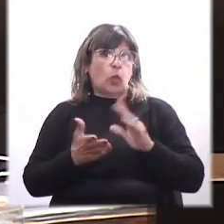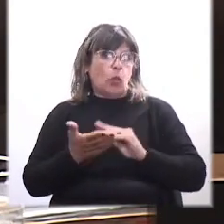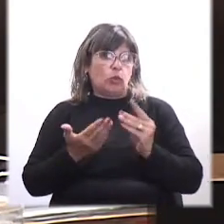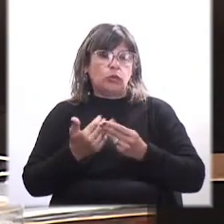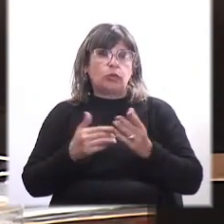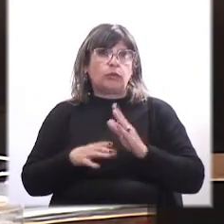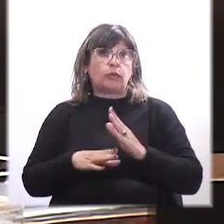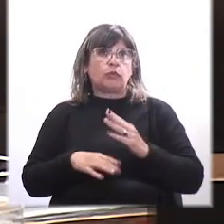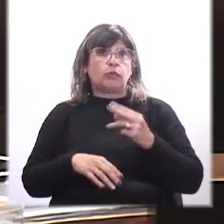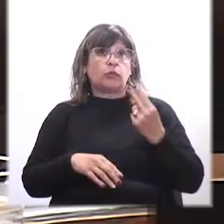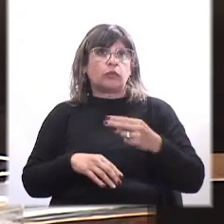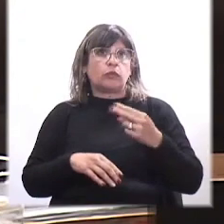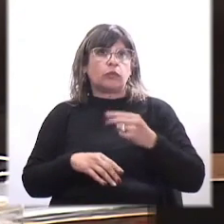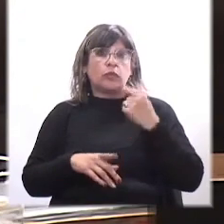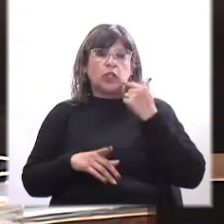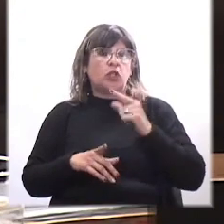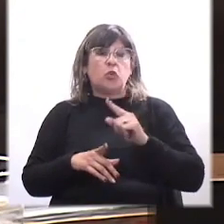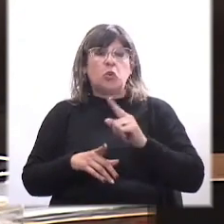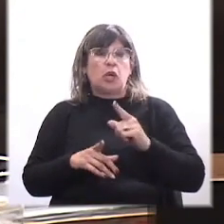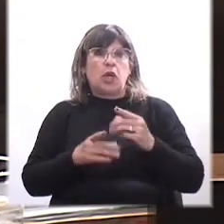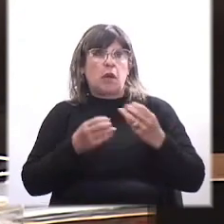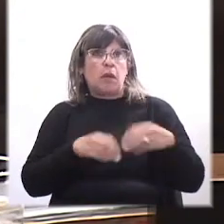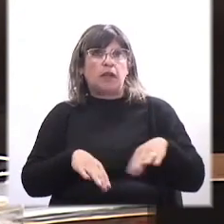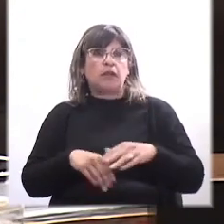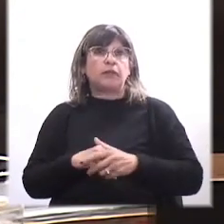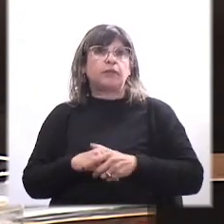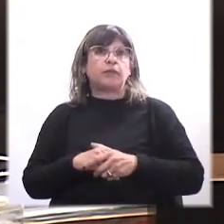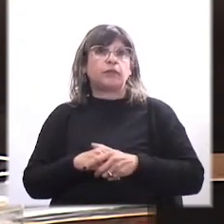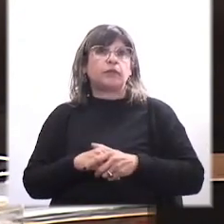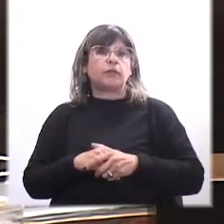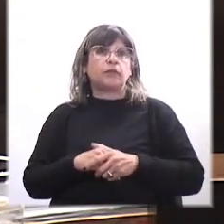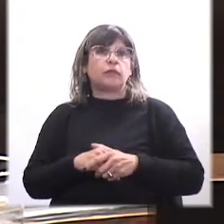nunca generó otra cosa de pérdidas.